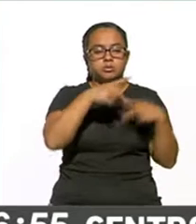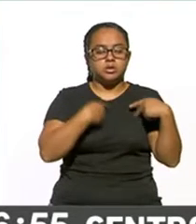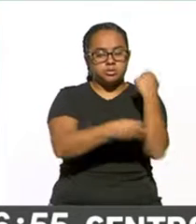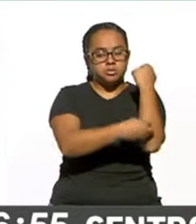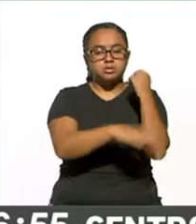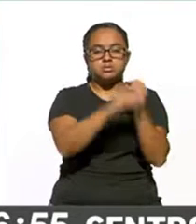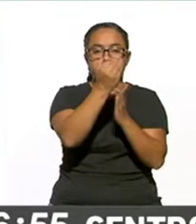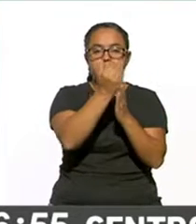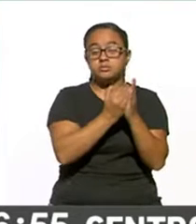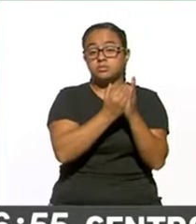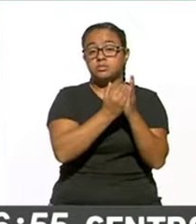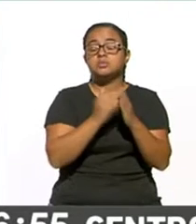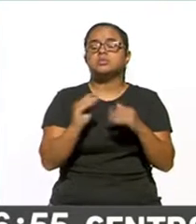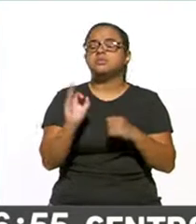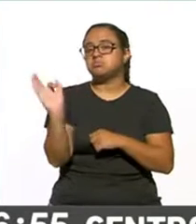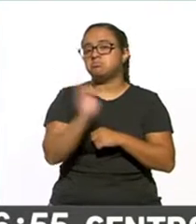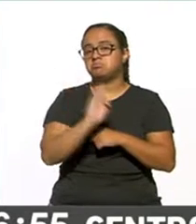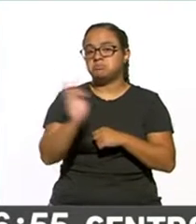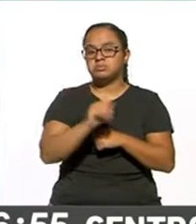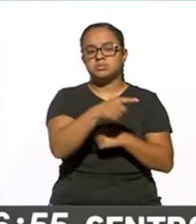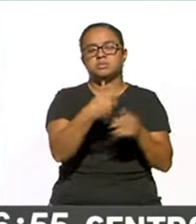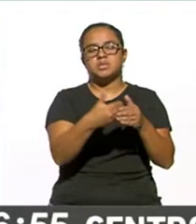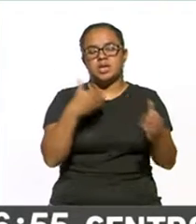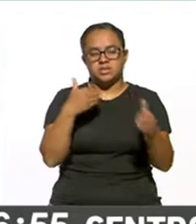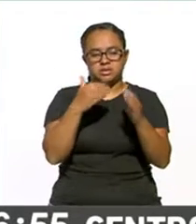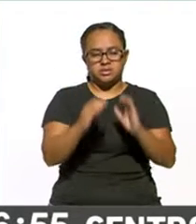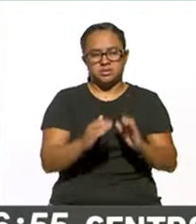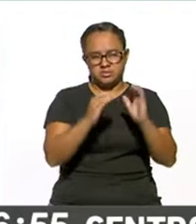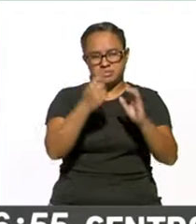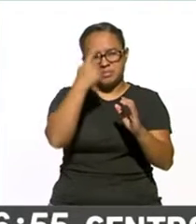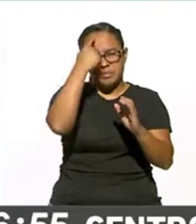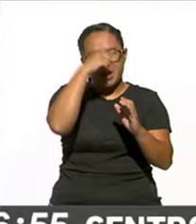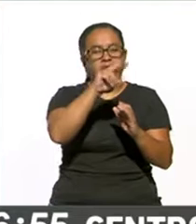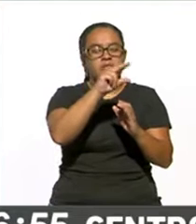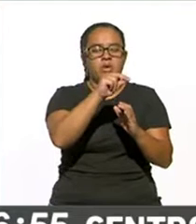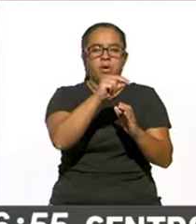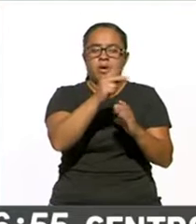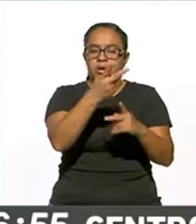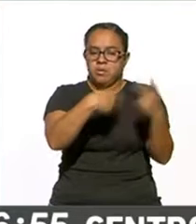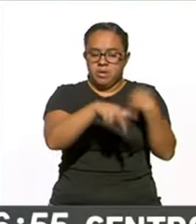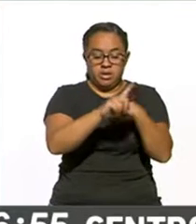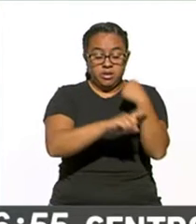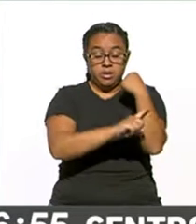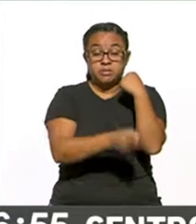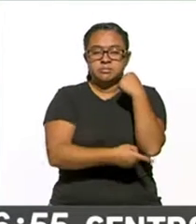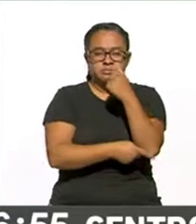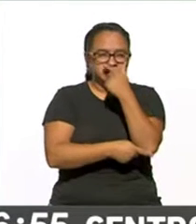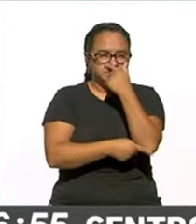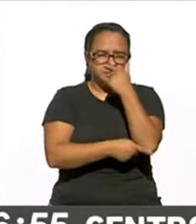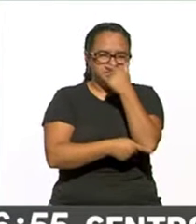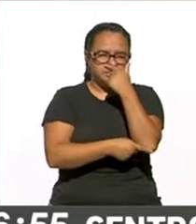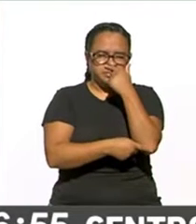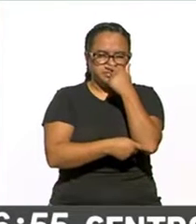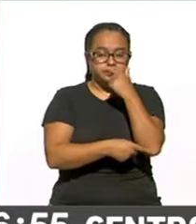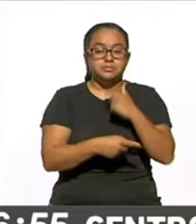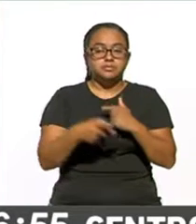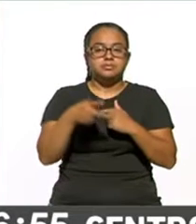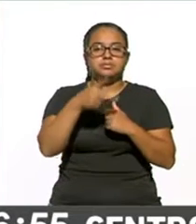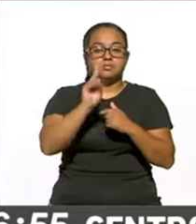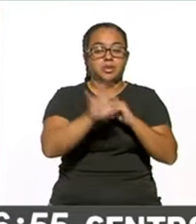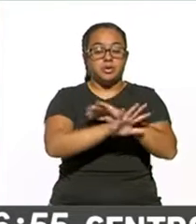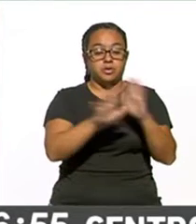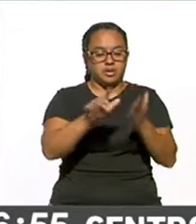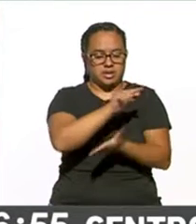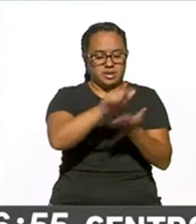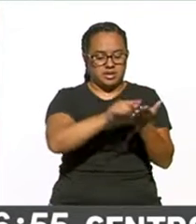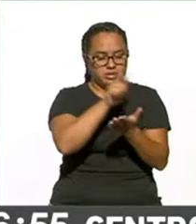Muy probablemente tiene que ver con medidas preventivas para el embarazo, pero cuando se legalizó en la Ciudad de